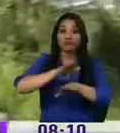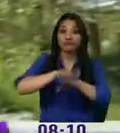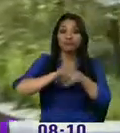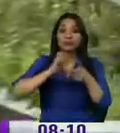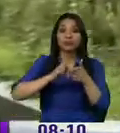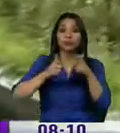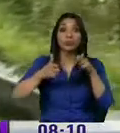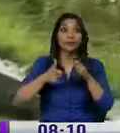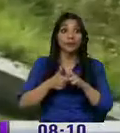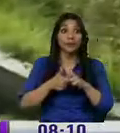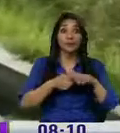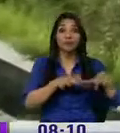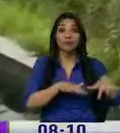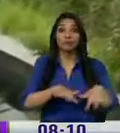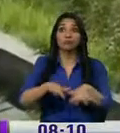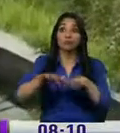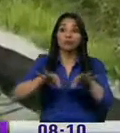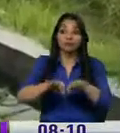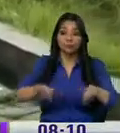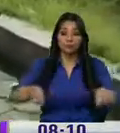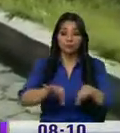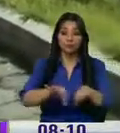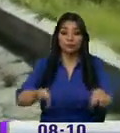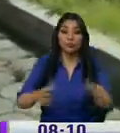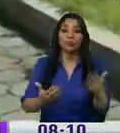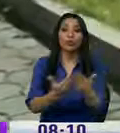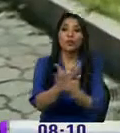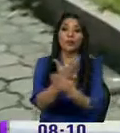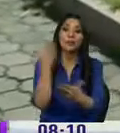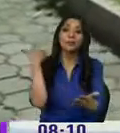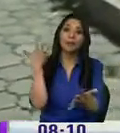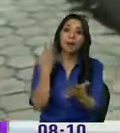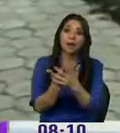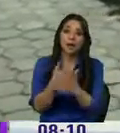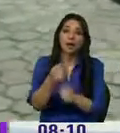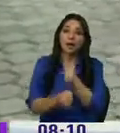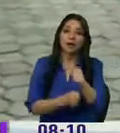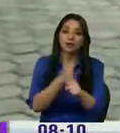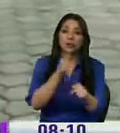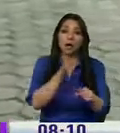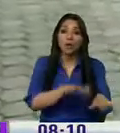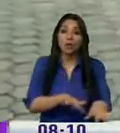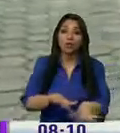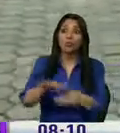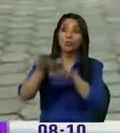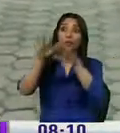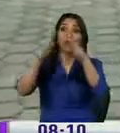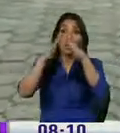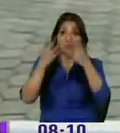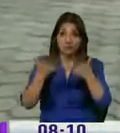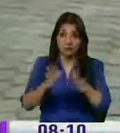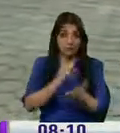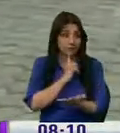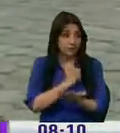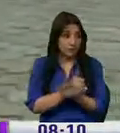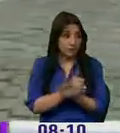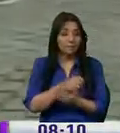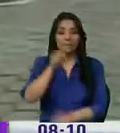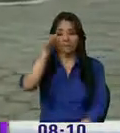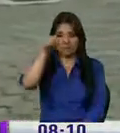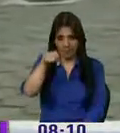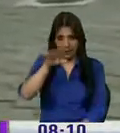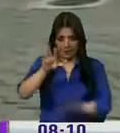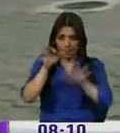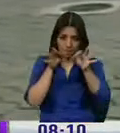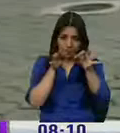problemas con las redes nuevas instaladas en los últimos años y por eso nos sube el aguas de estas viviendas bueno el caso es el